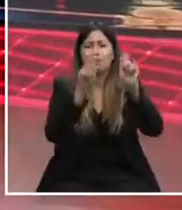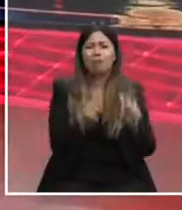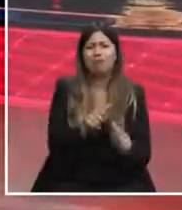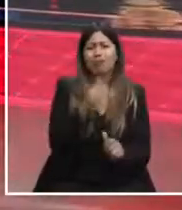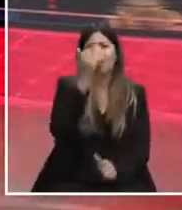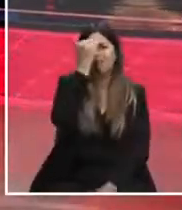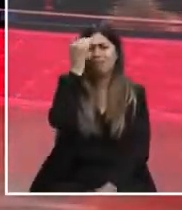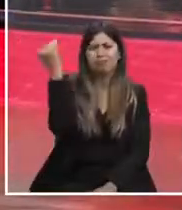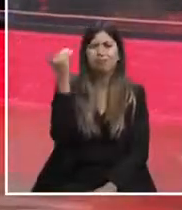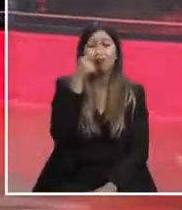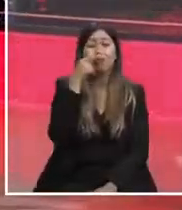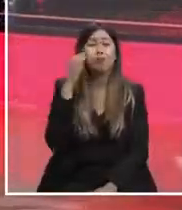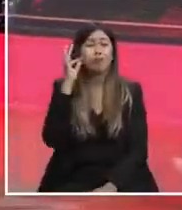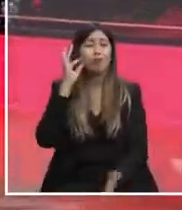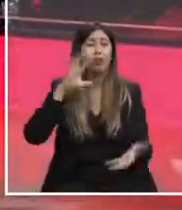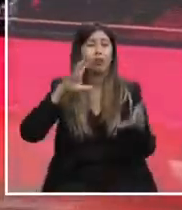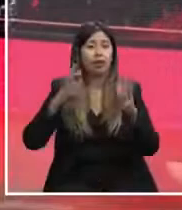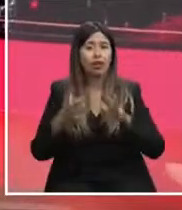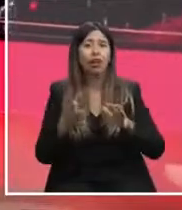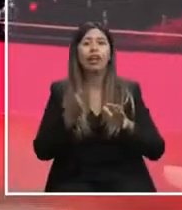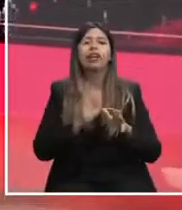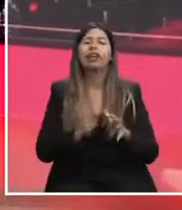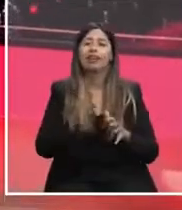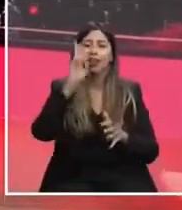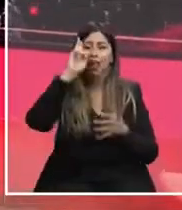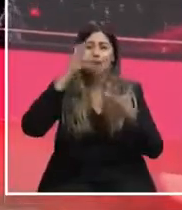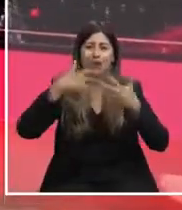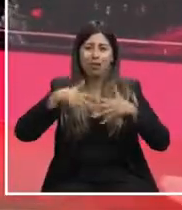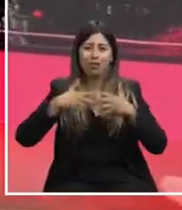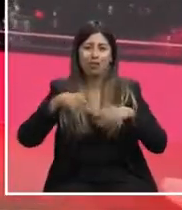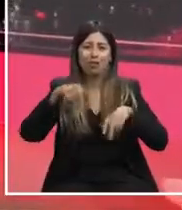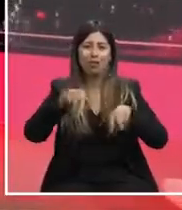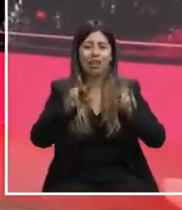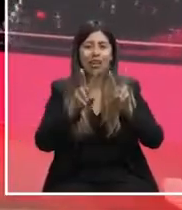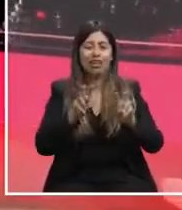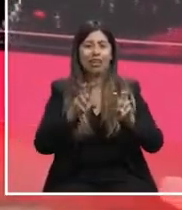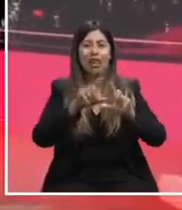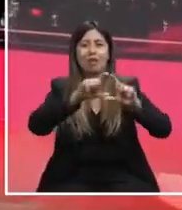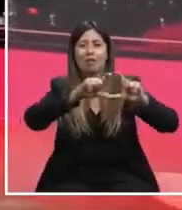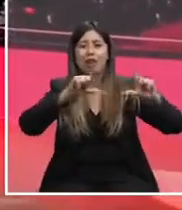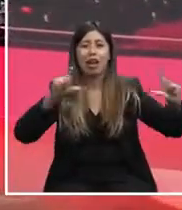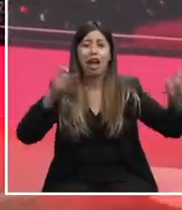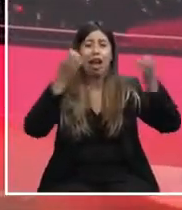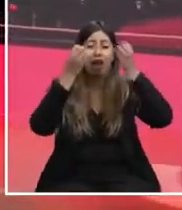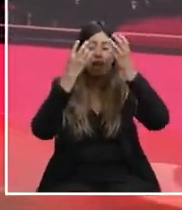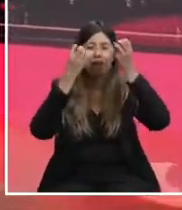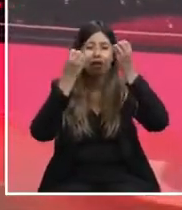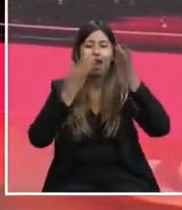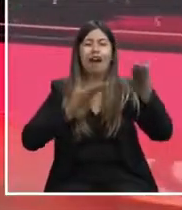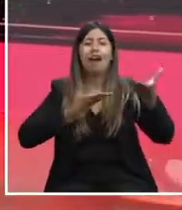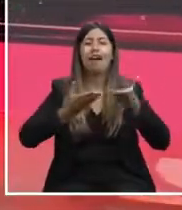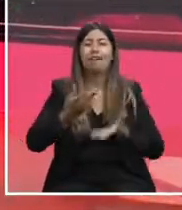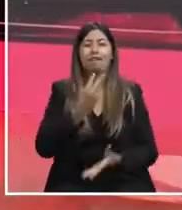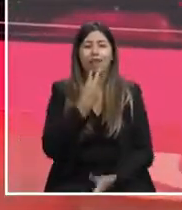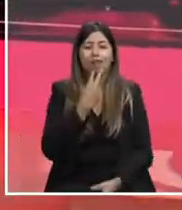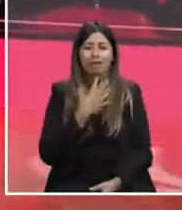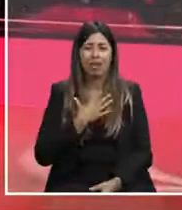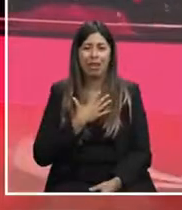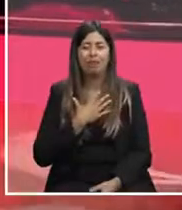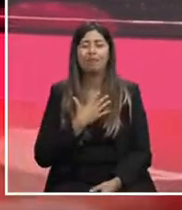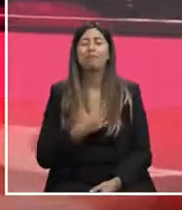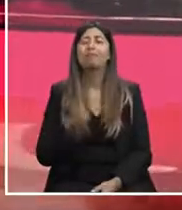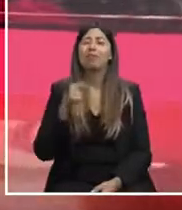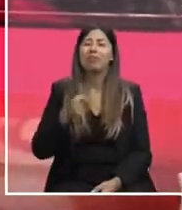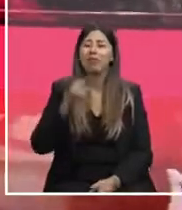que van a poder hacernos seguir reflexionando respecto a este gran lema de aprender a convivir. Yo me despido, he